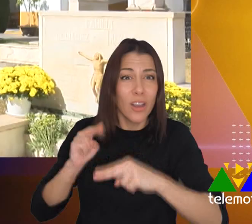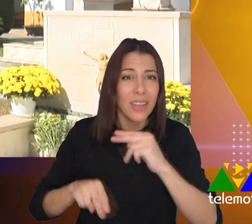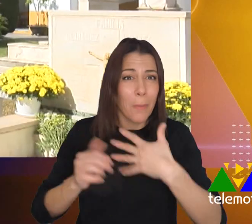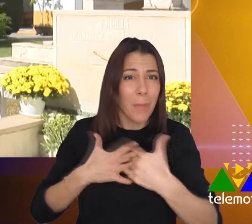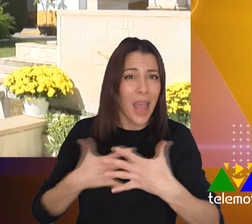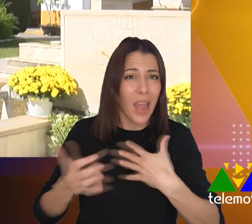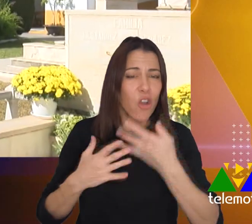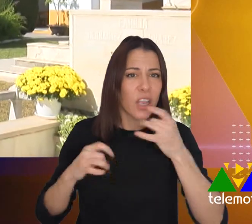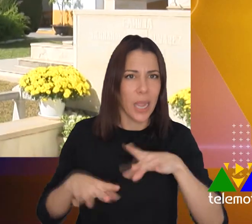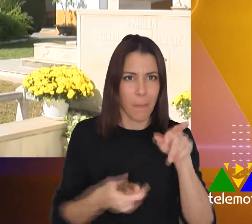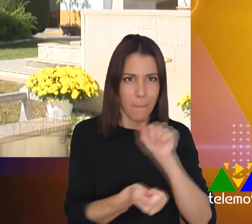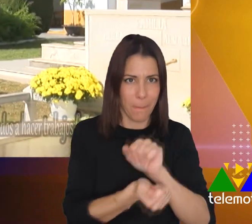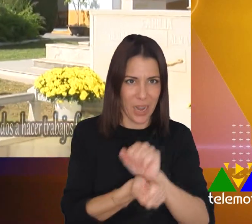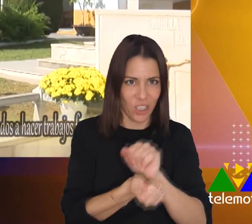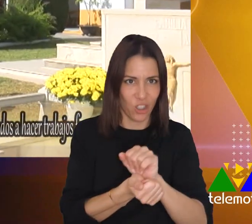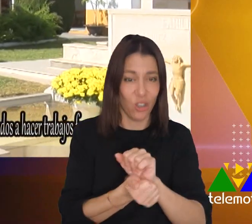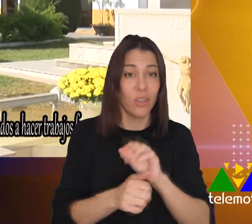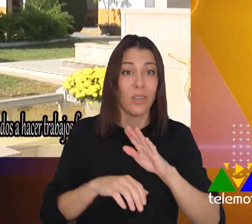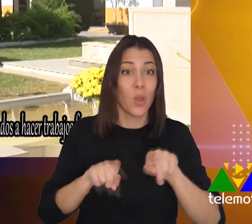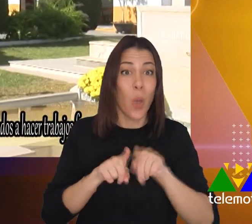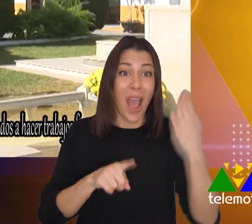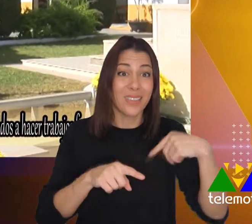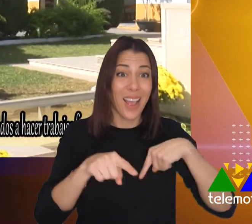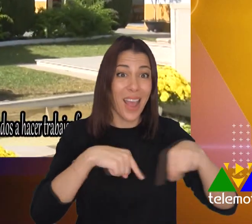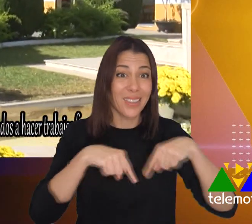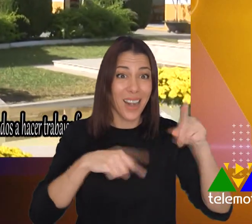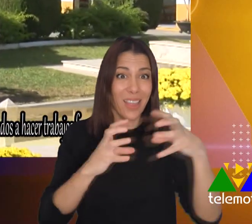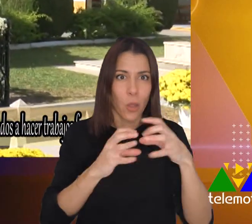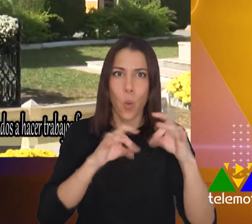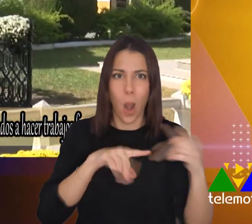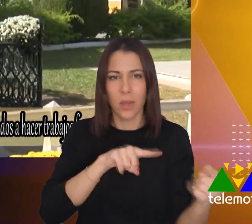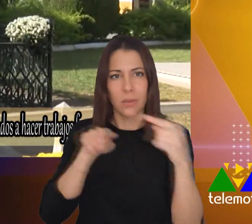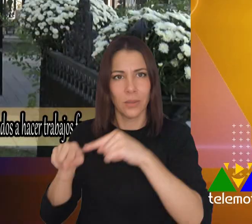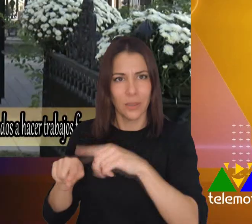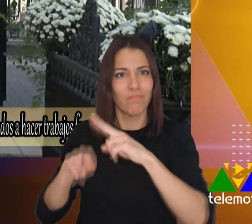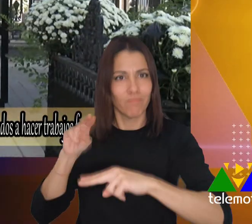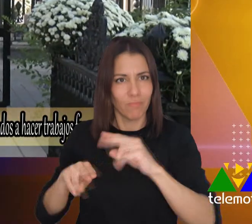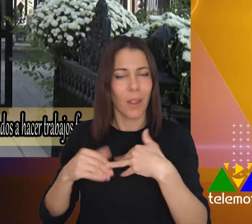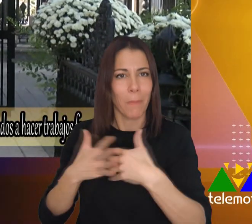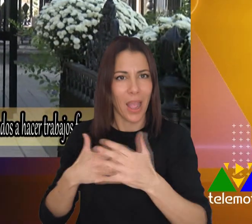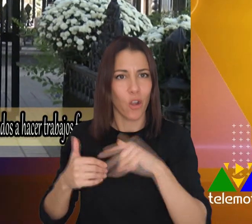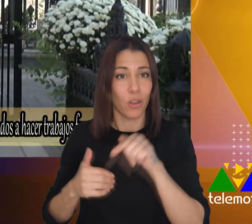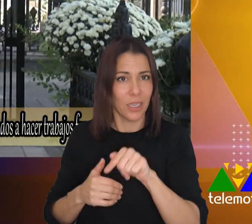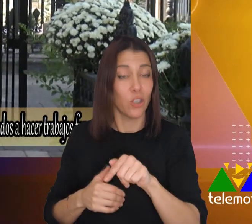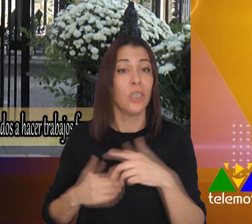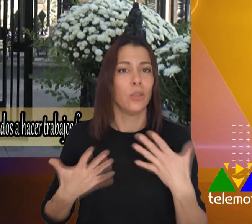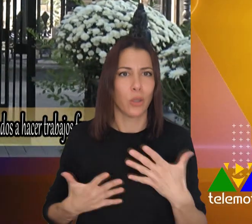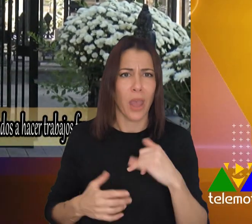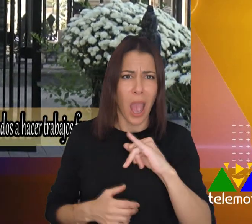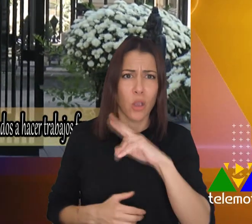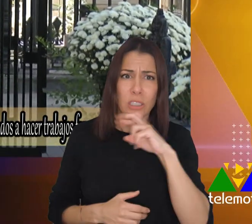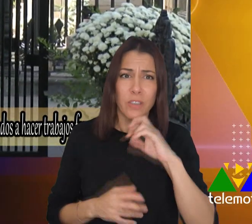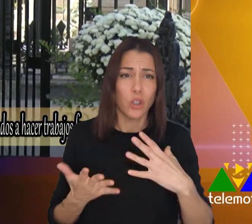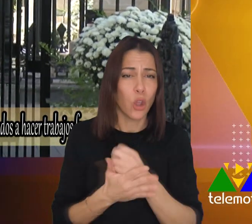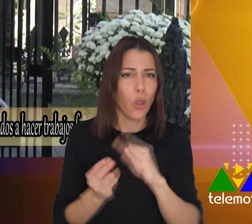dedicados a trabajo forzado en la carretera de Granada. Mano de obra barata. Mano de obra barata. Claro. y se conserva, ¿no? Se conserva toda la documentación de